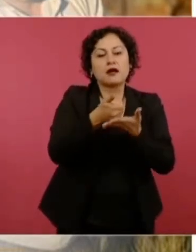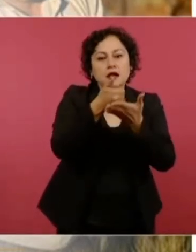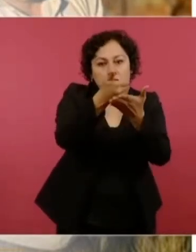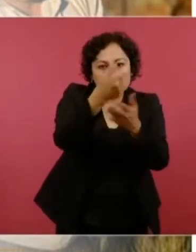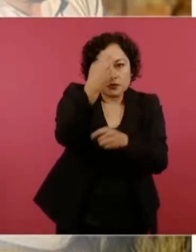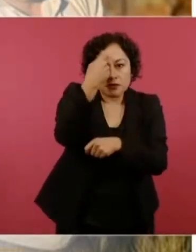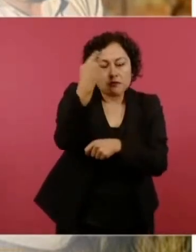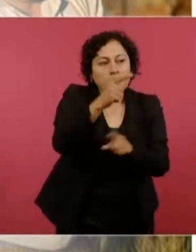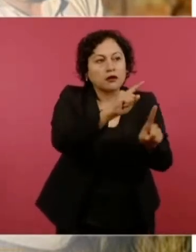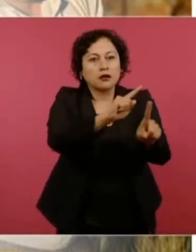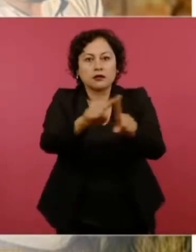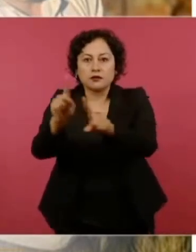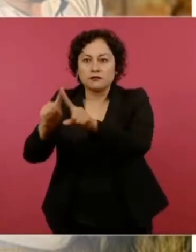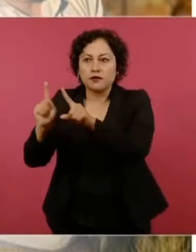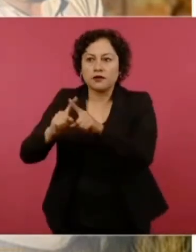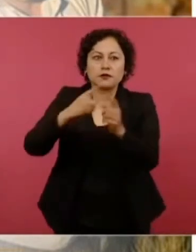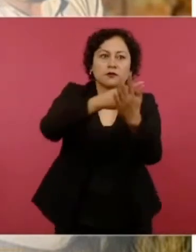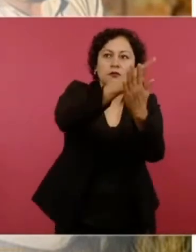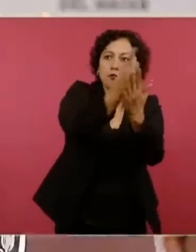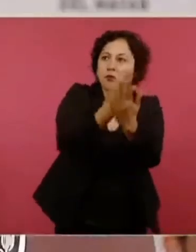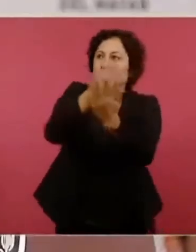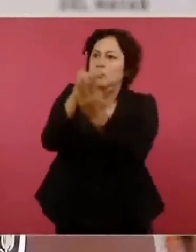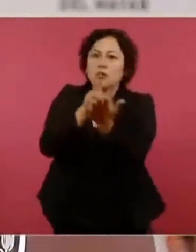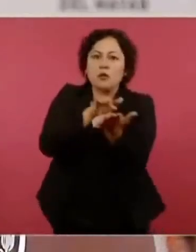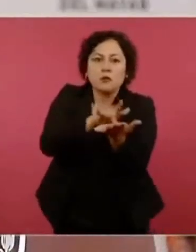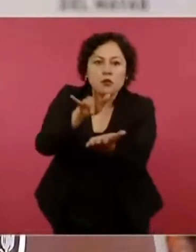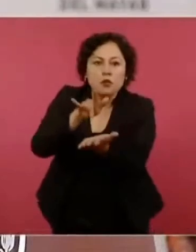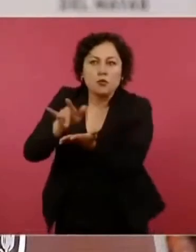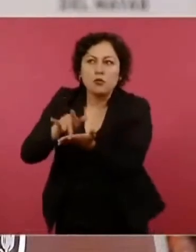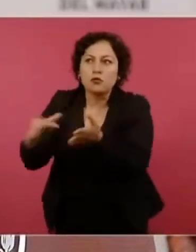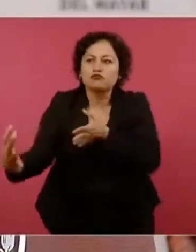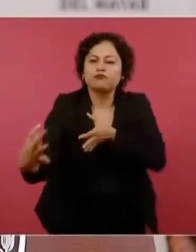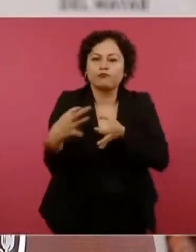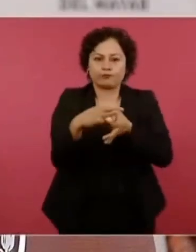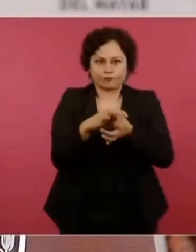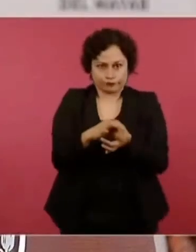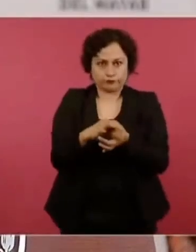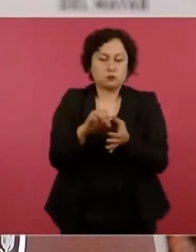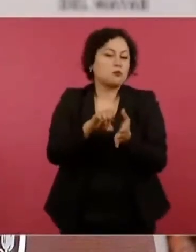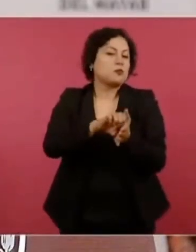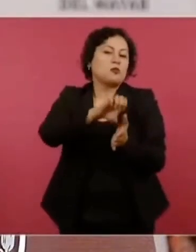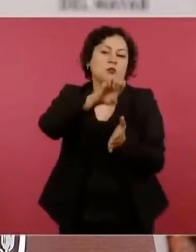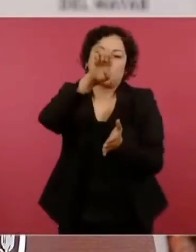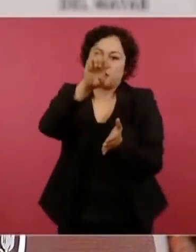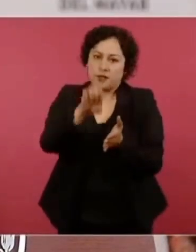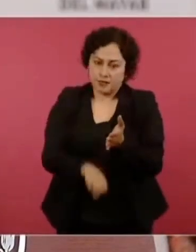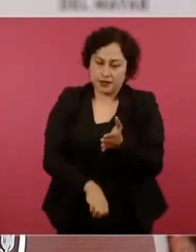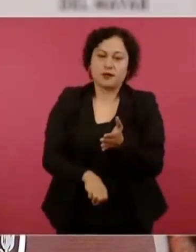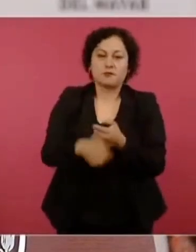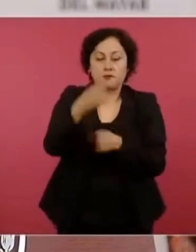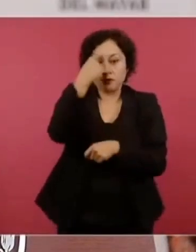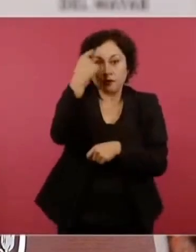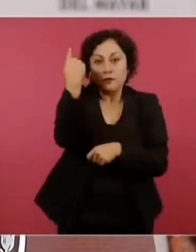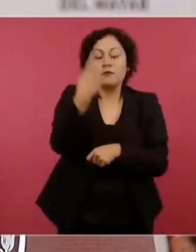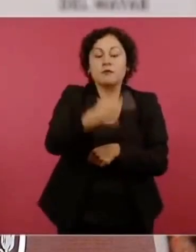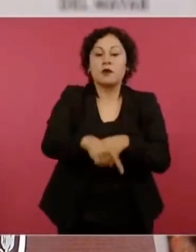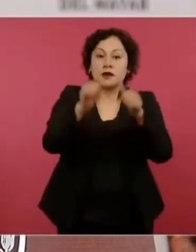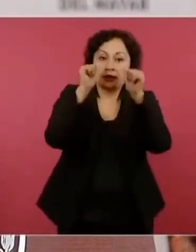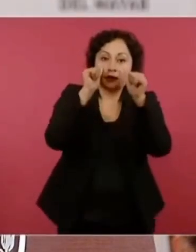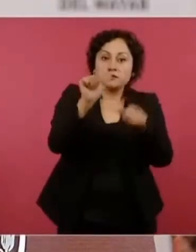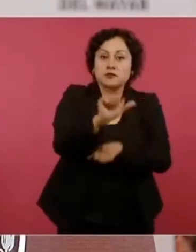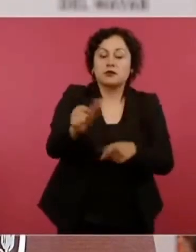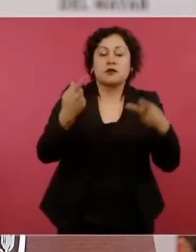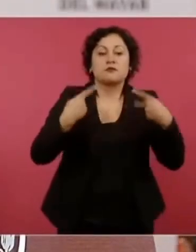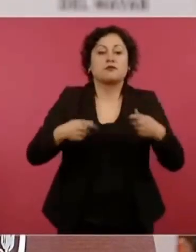contribuciones de los programas sociales, como son, entre otros, el programa de personas con discapacidad, que cubre